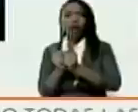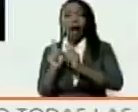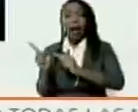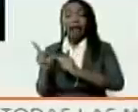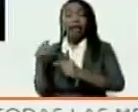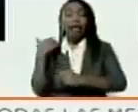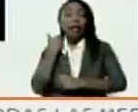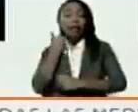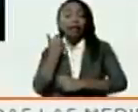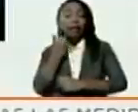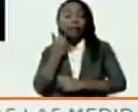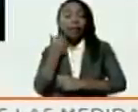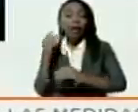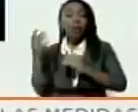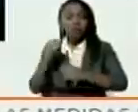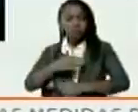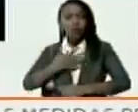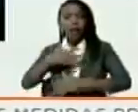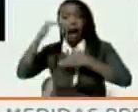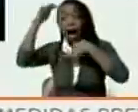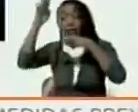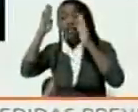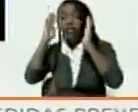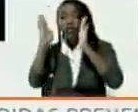pandemia, y poder atender